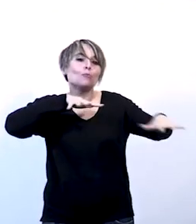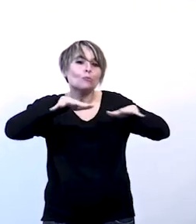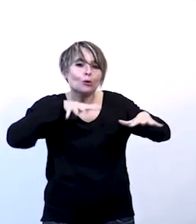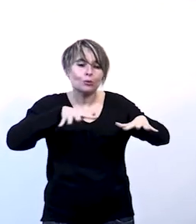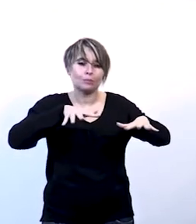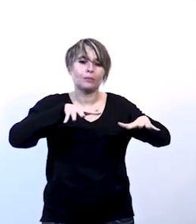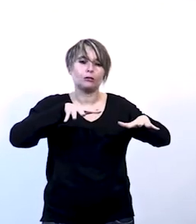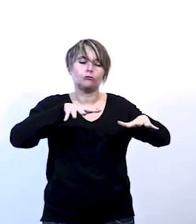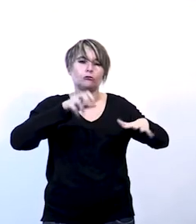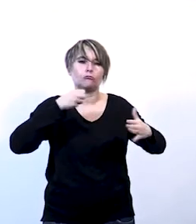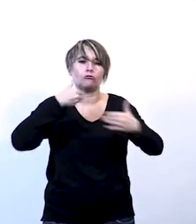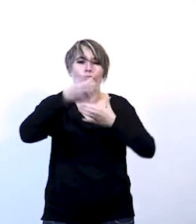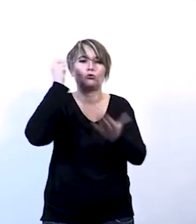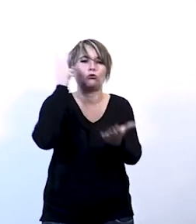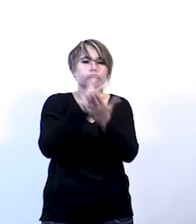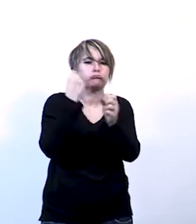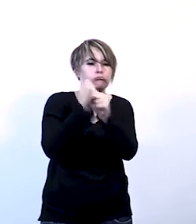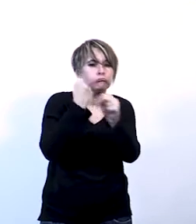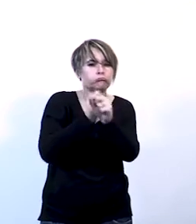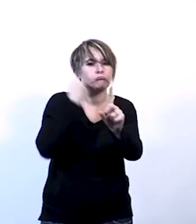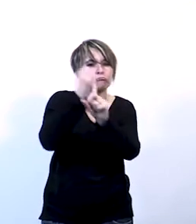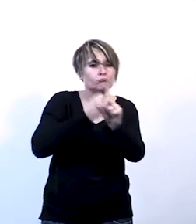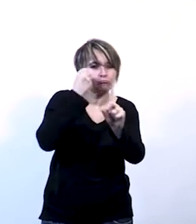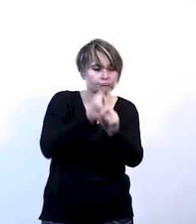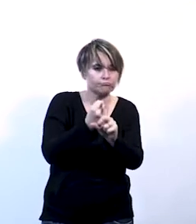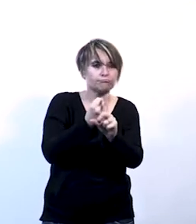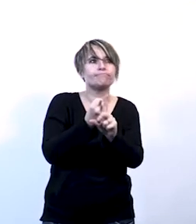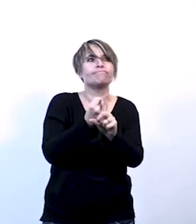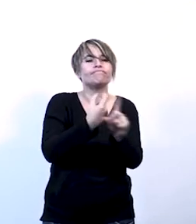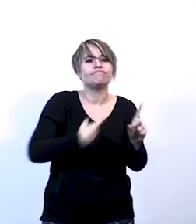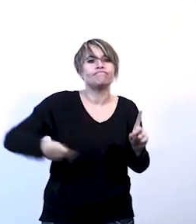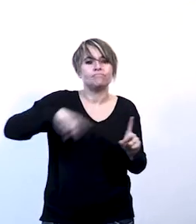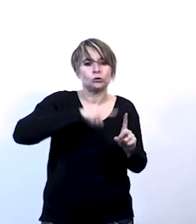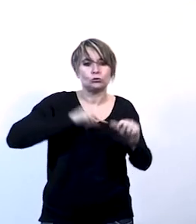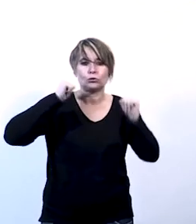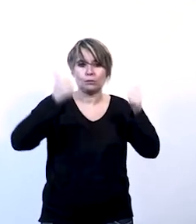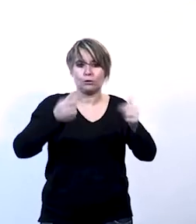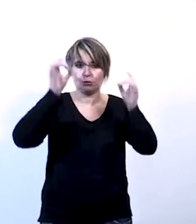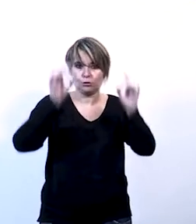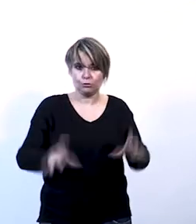más desafíos para poder seguir de la forma en la que empezó.